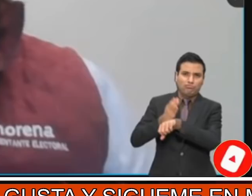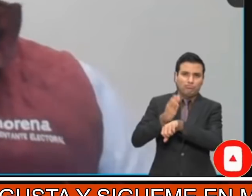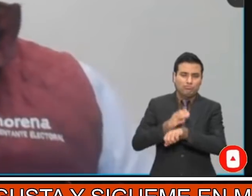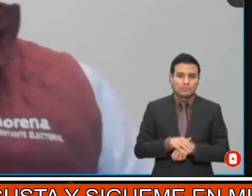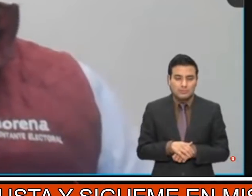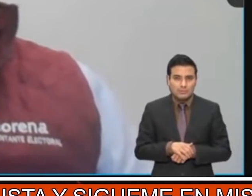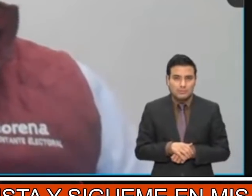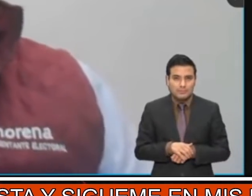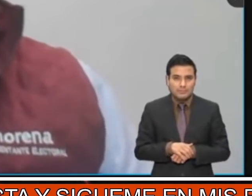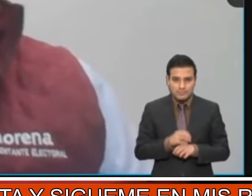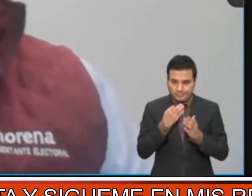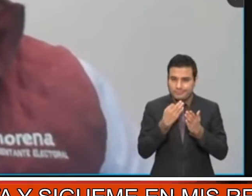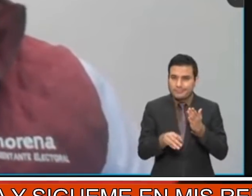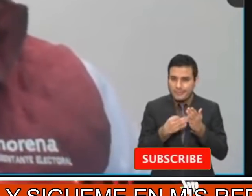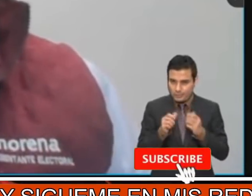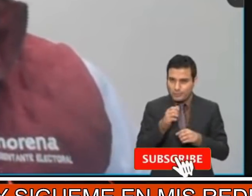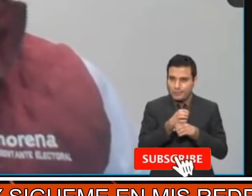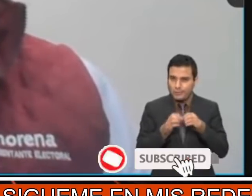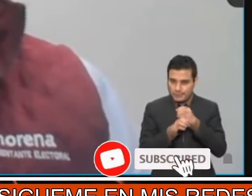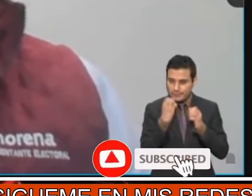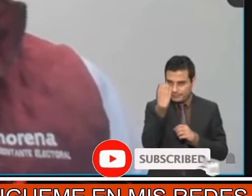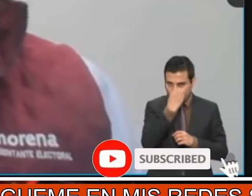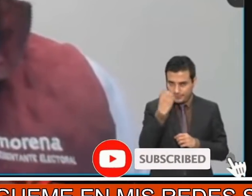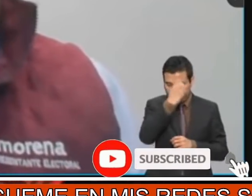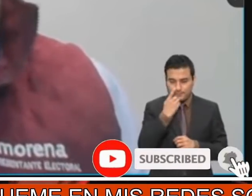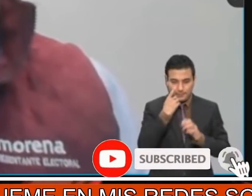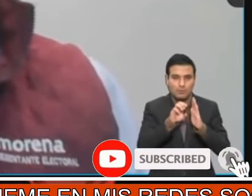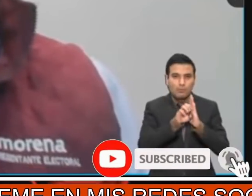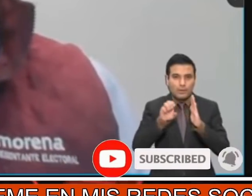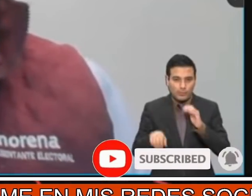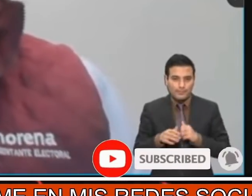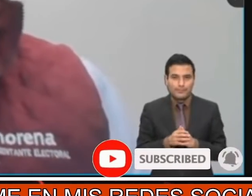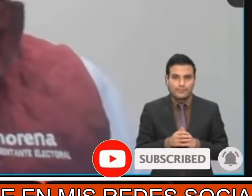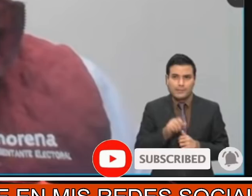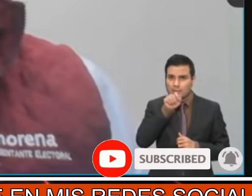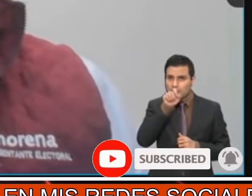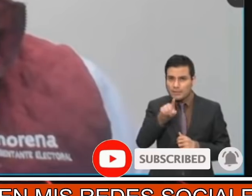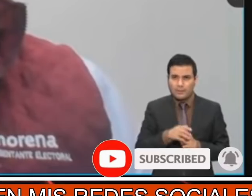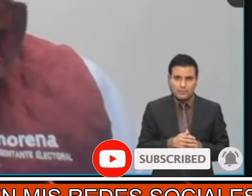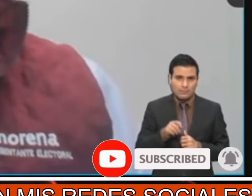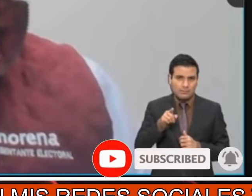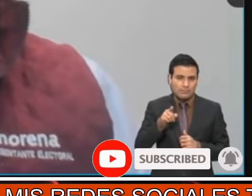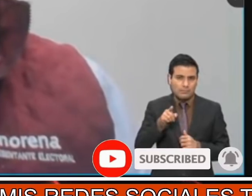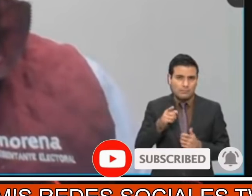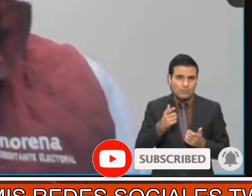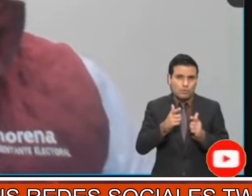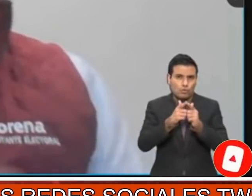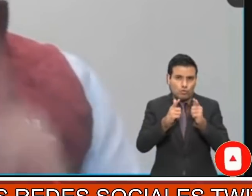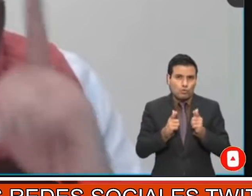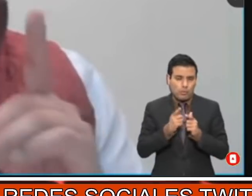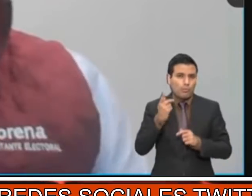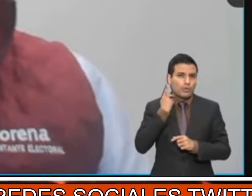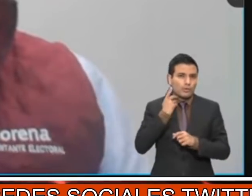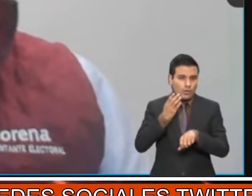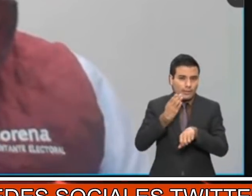omiten analizar otras cuestiones, como por ejemplo, que al partido que también fue sancionado por ustedes, se le determinó